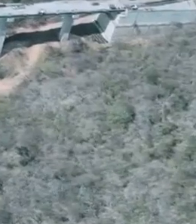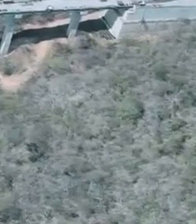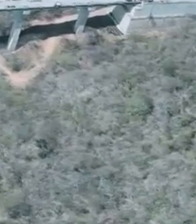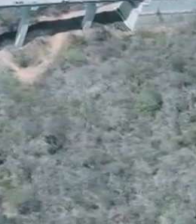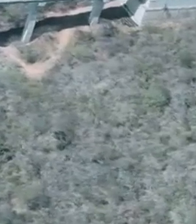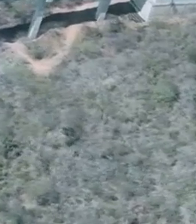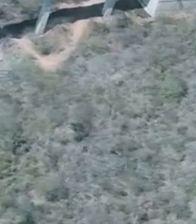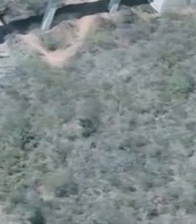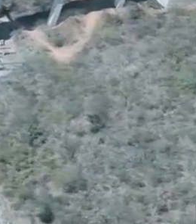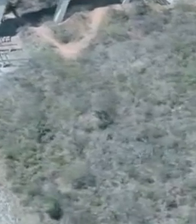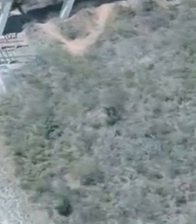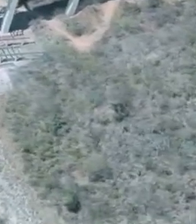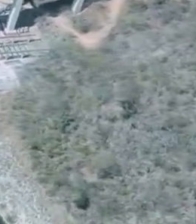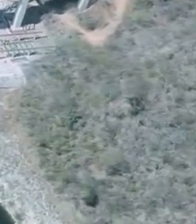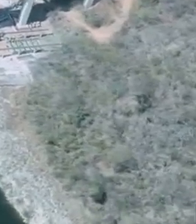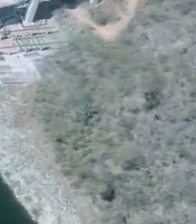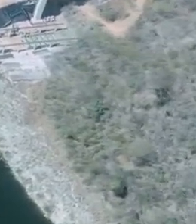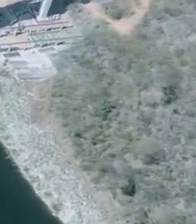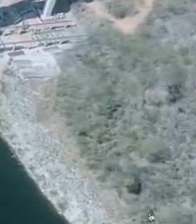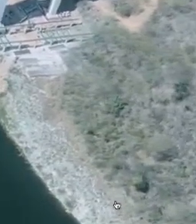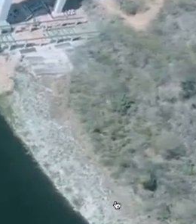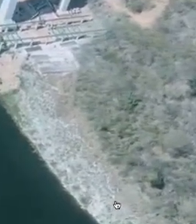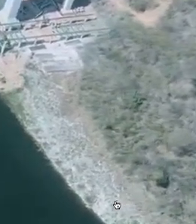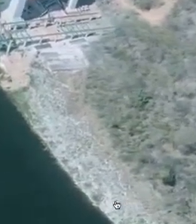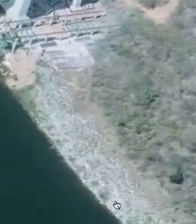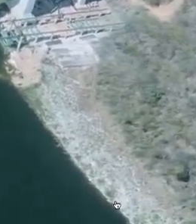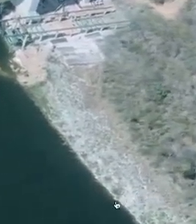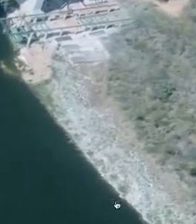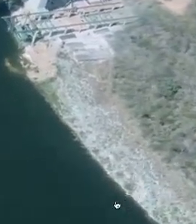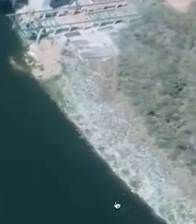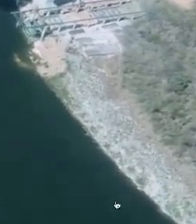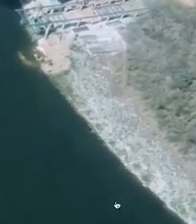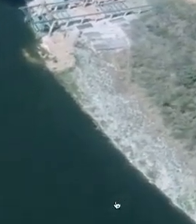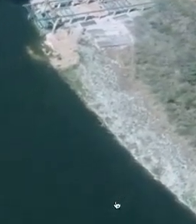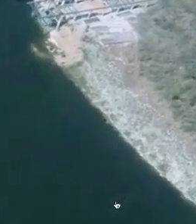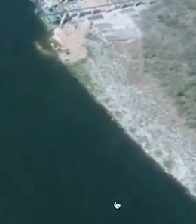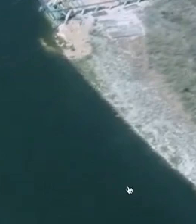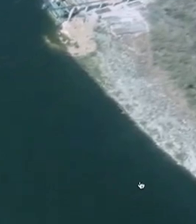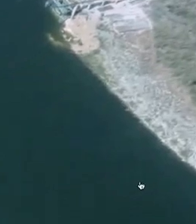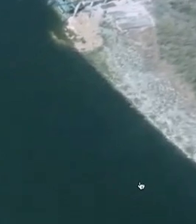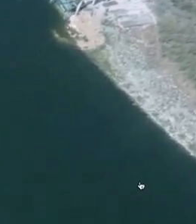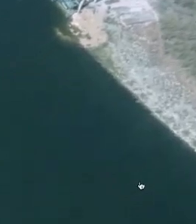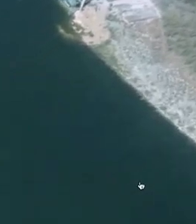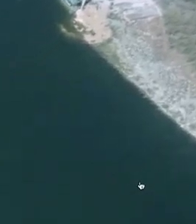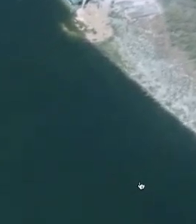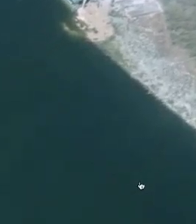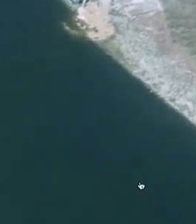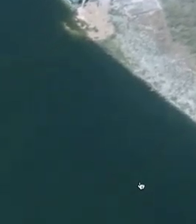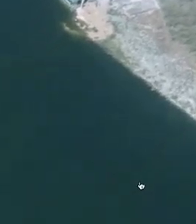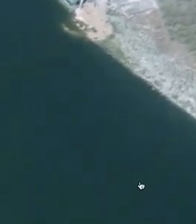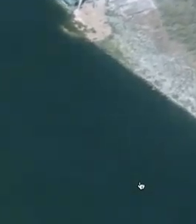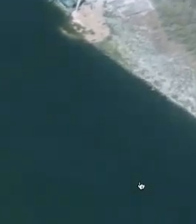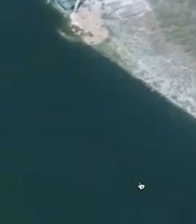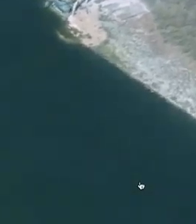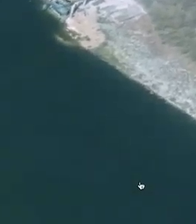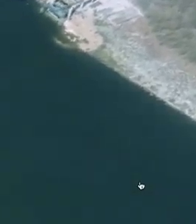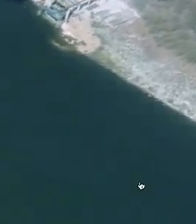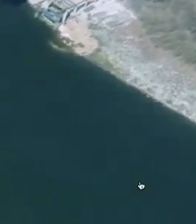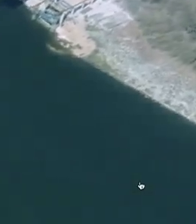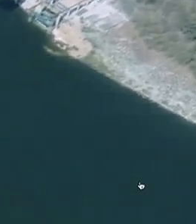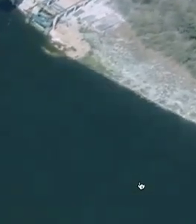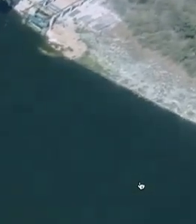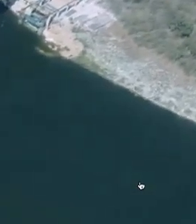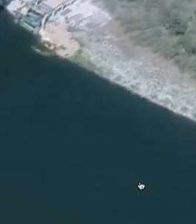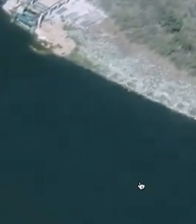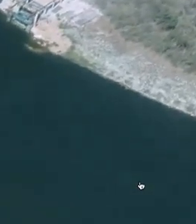belleza este para información general que todas estas preguntas ayudan